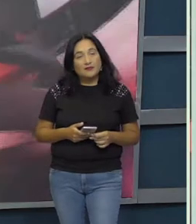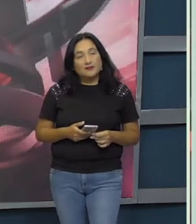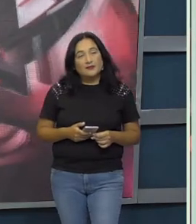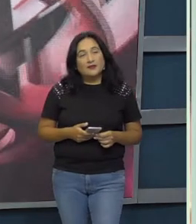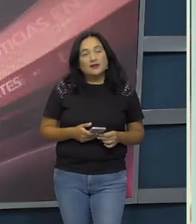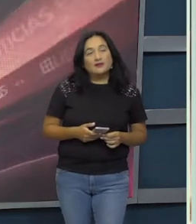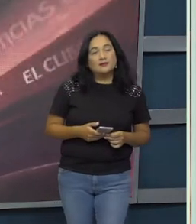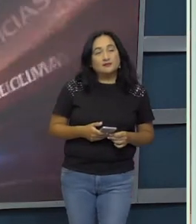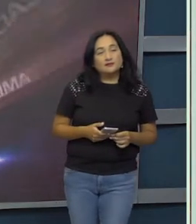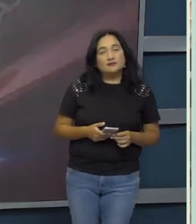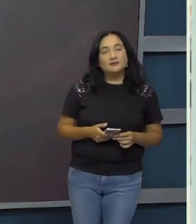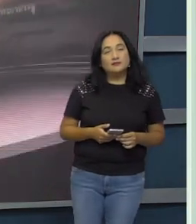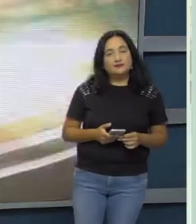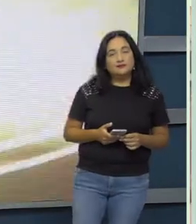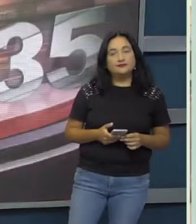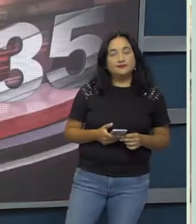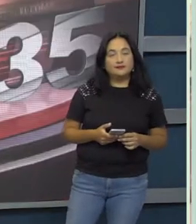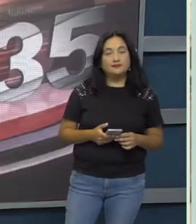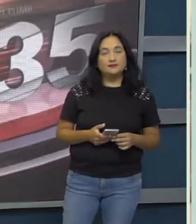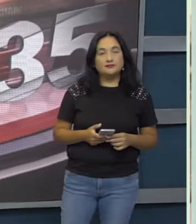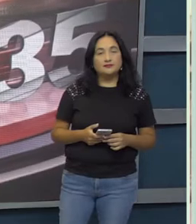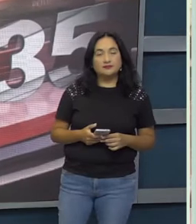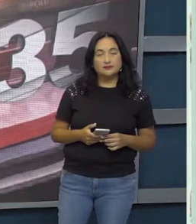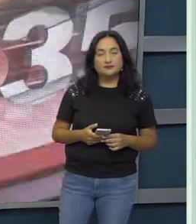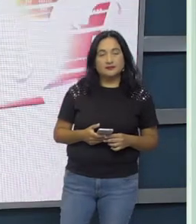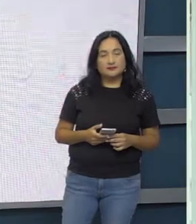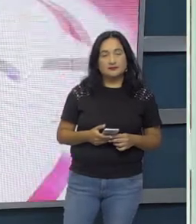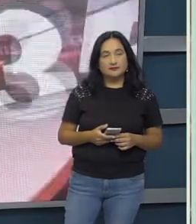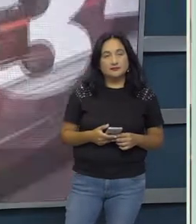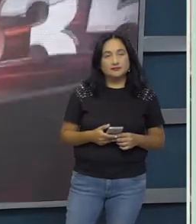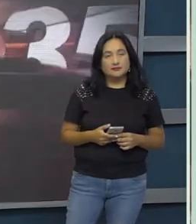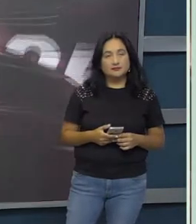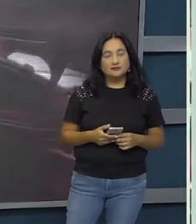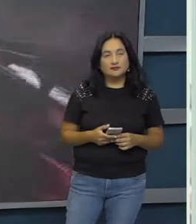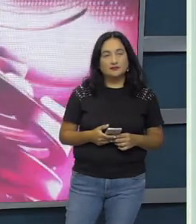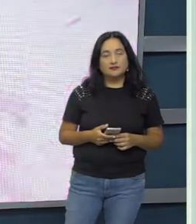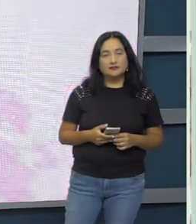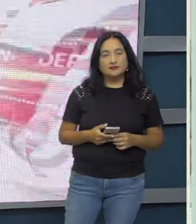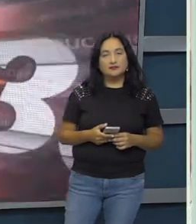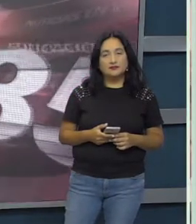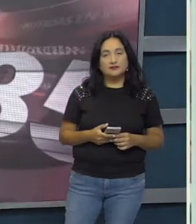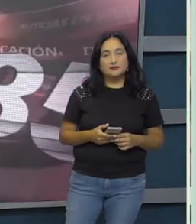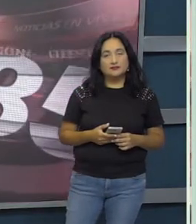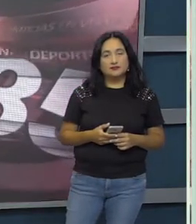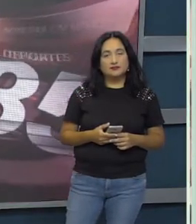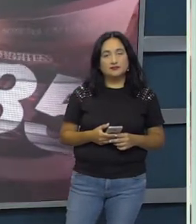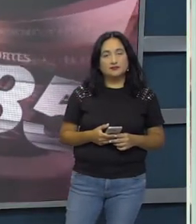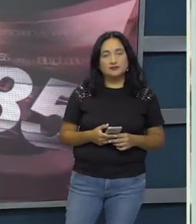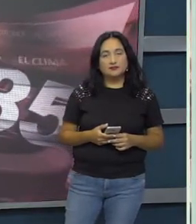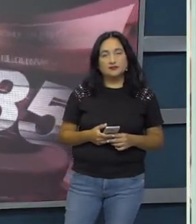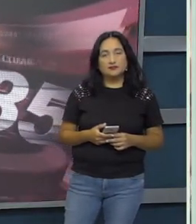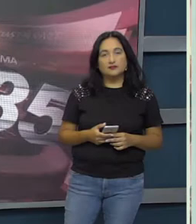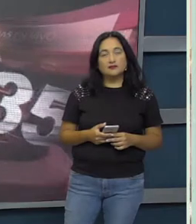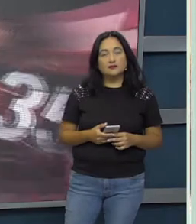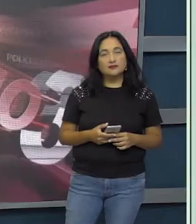alrededor del 11% de los contribuyentes, de los trabajadores. Del 2015 al 2019 empezaron a pagar